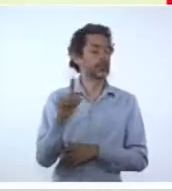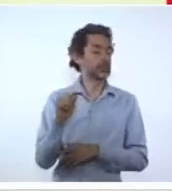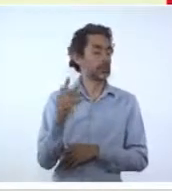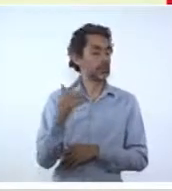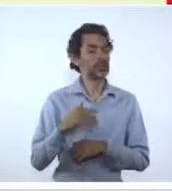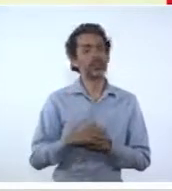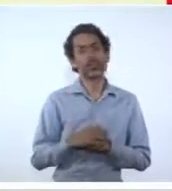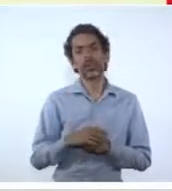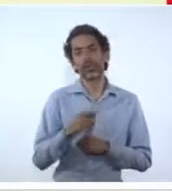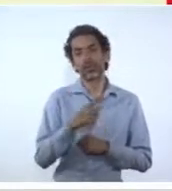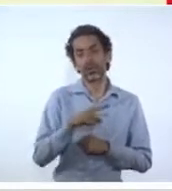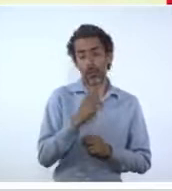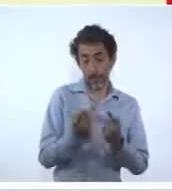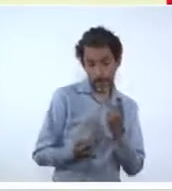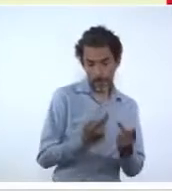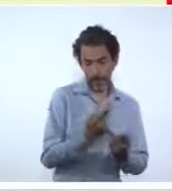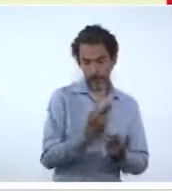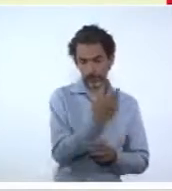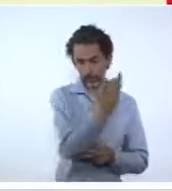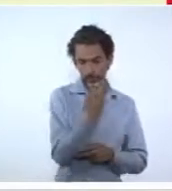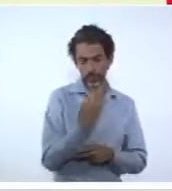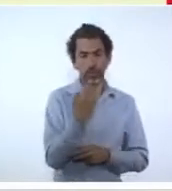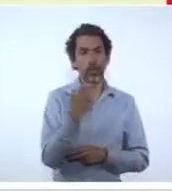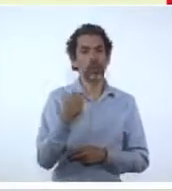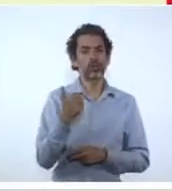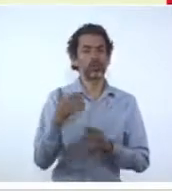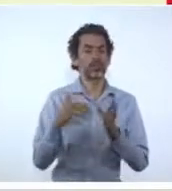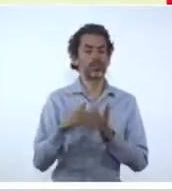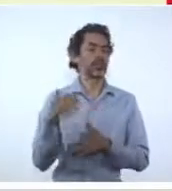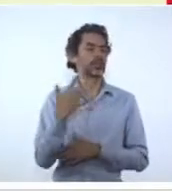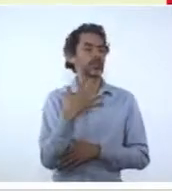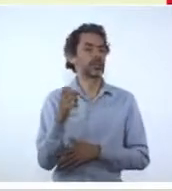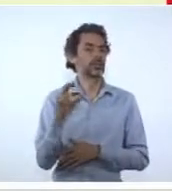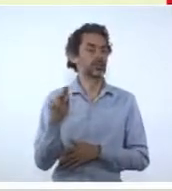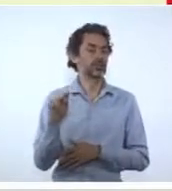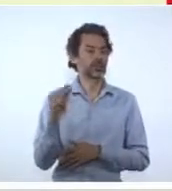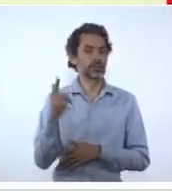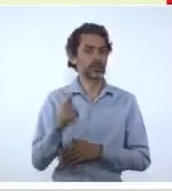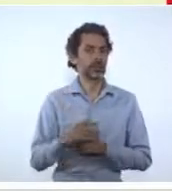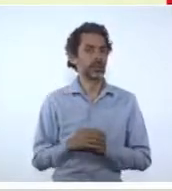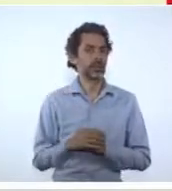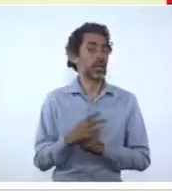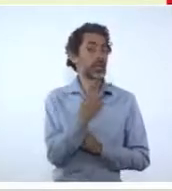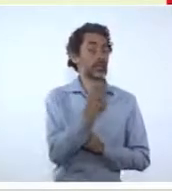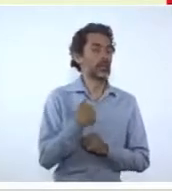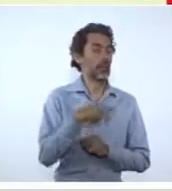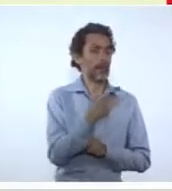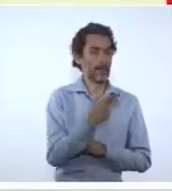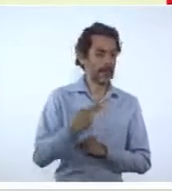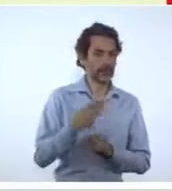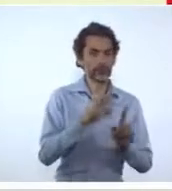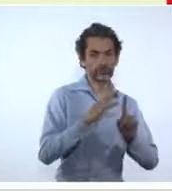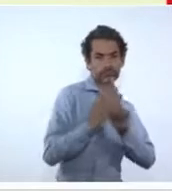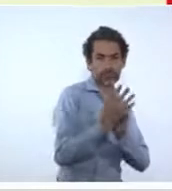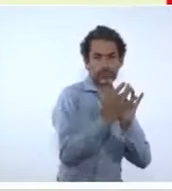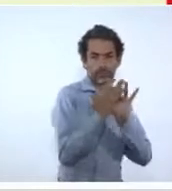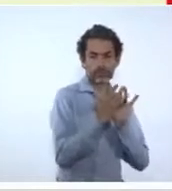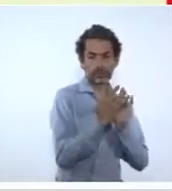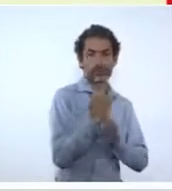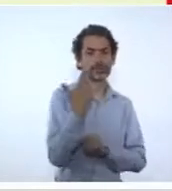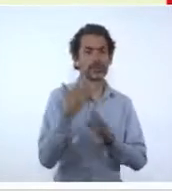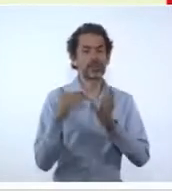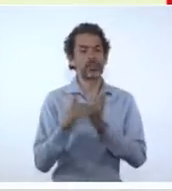17,375, cuestionarios aceptados 11,587 y de estas personas nos han dado contactos